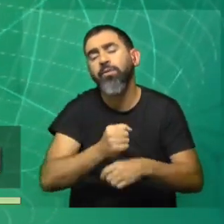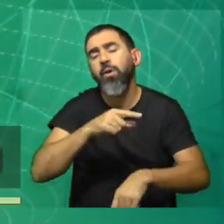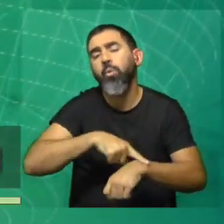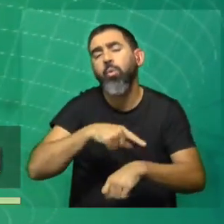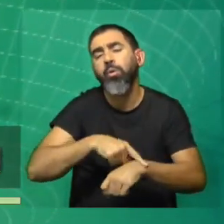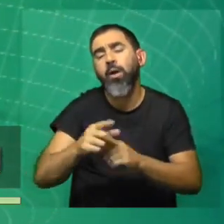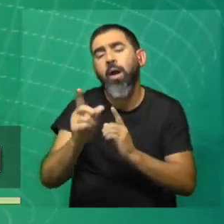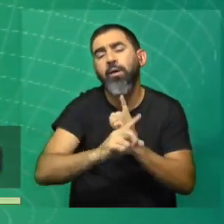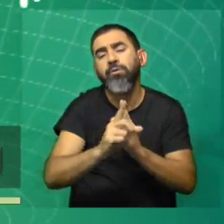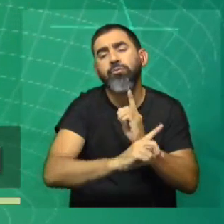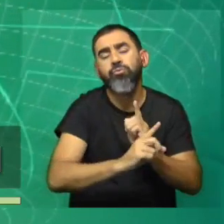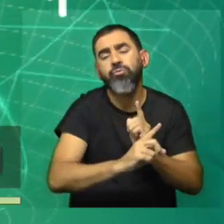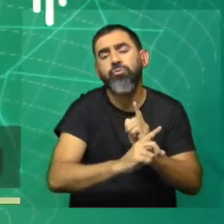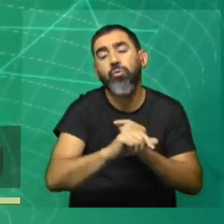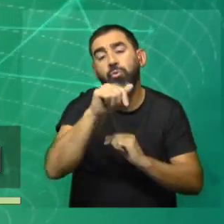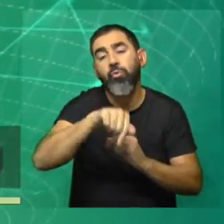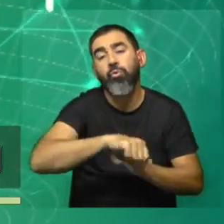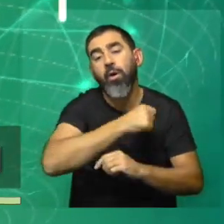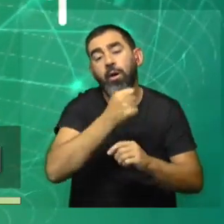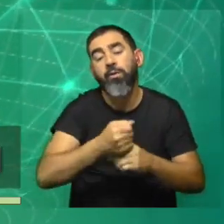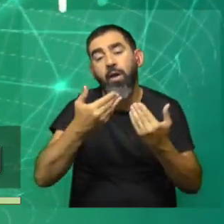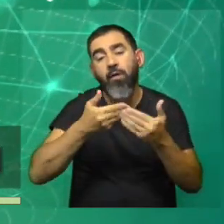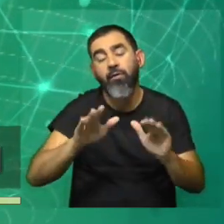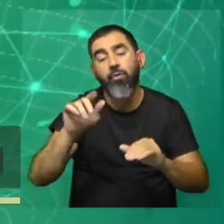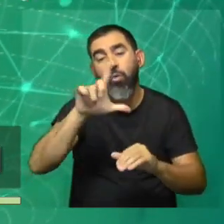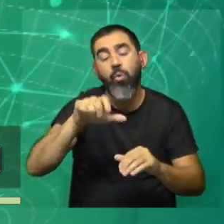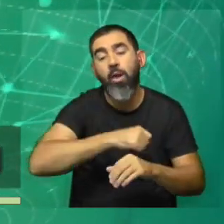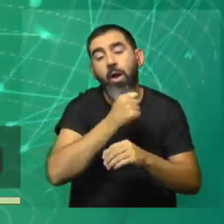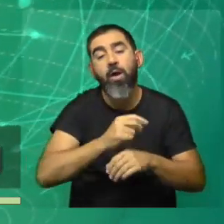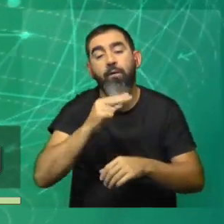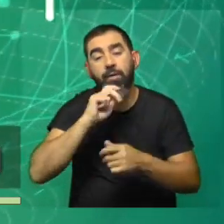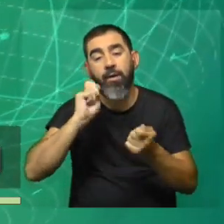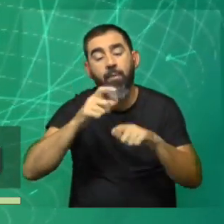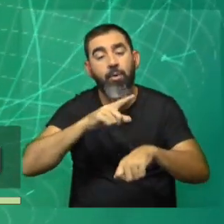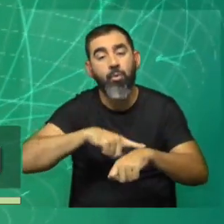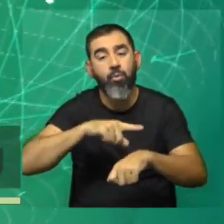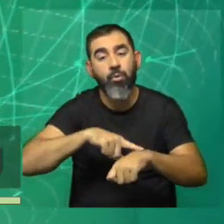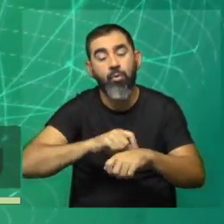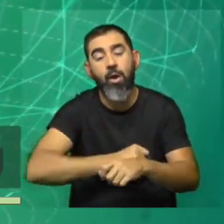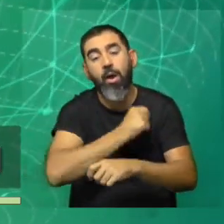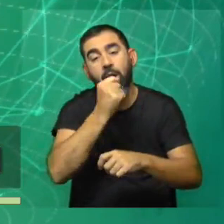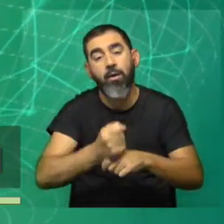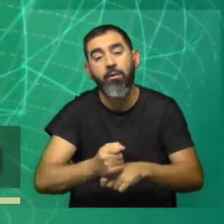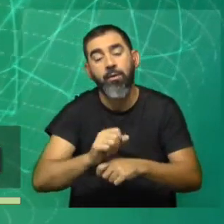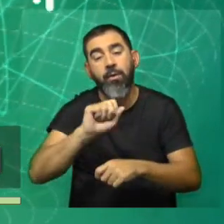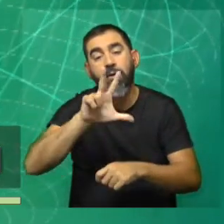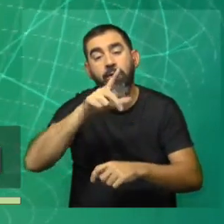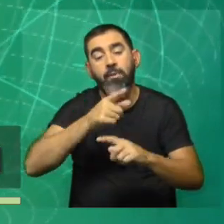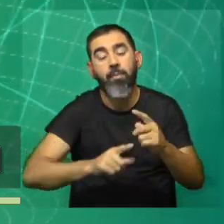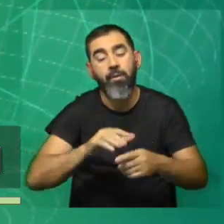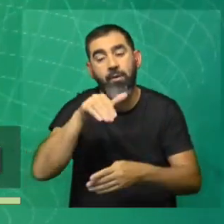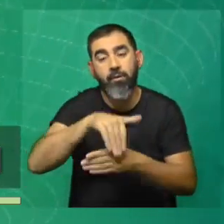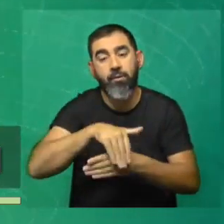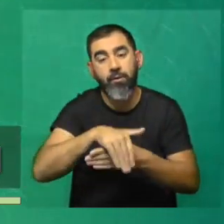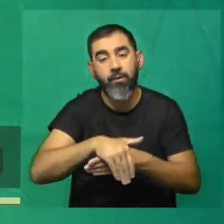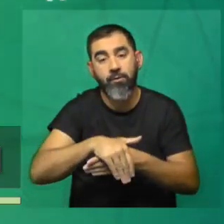la policlínica hoy? Y hoy está abierto, o sea, de lunes a viernes, cambió el horario, es hasta 15:30.